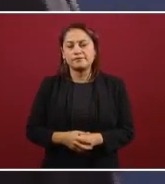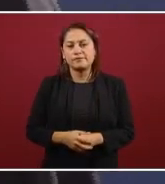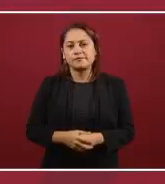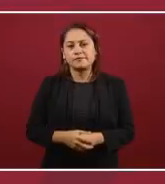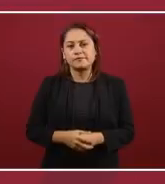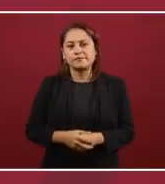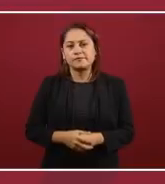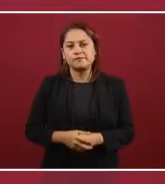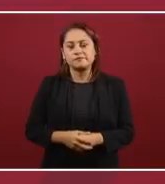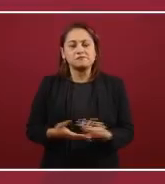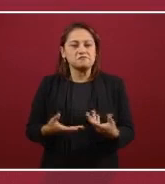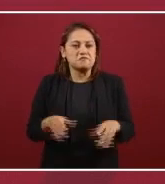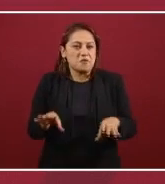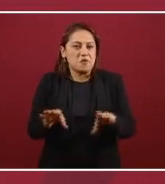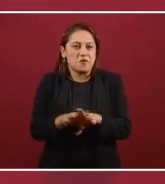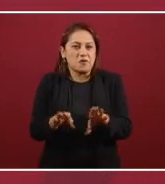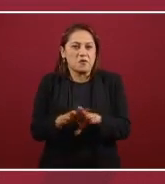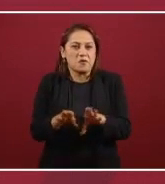mejorar